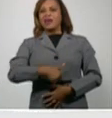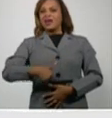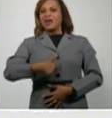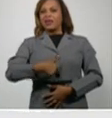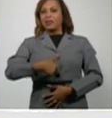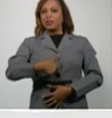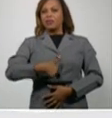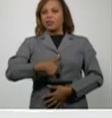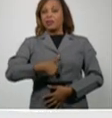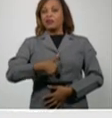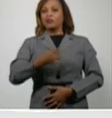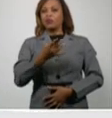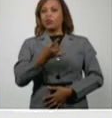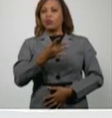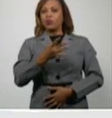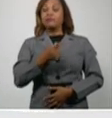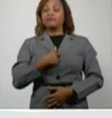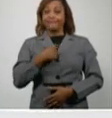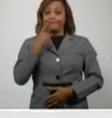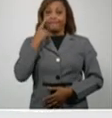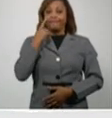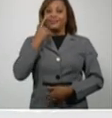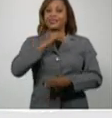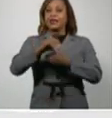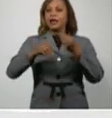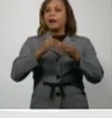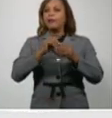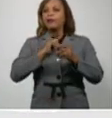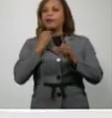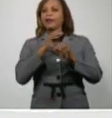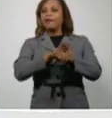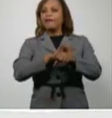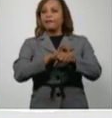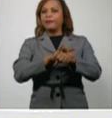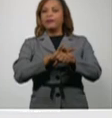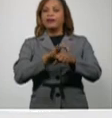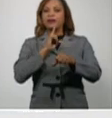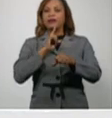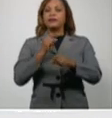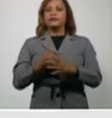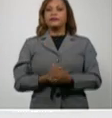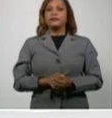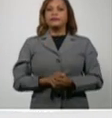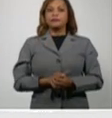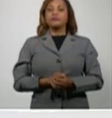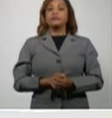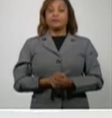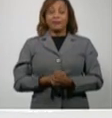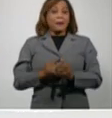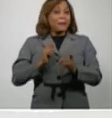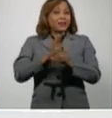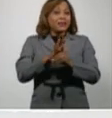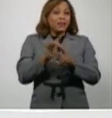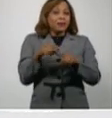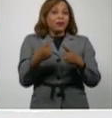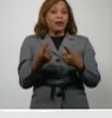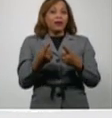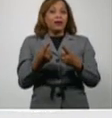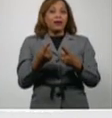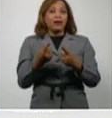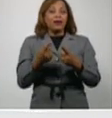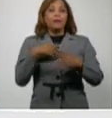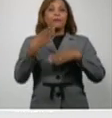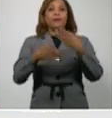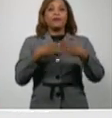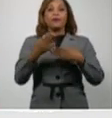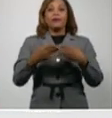de sintomatología. Esta señora, según se recoge en su historia, lo que inicialmente fue una epigastralgia, o sea, un